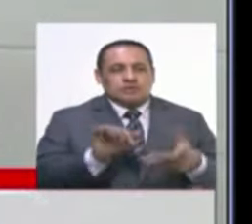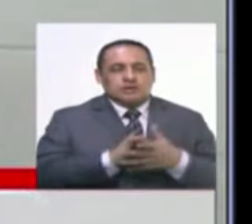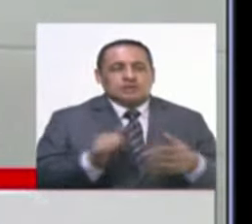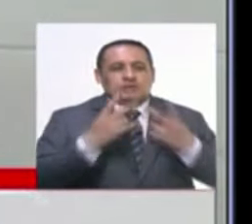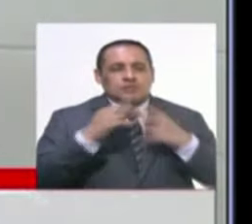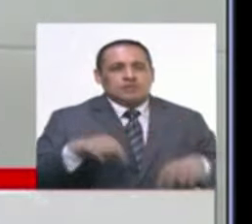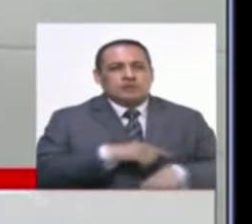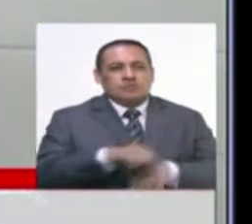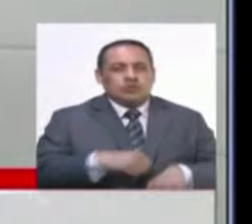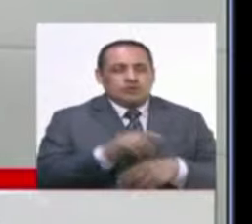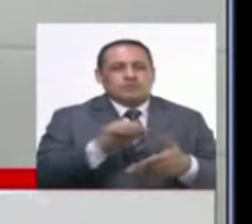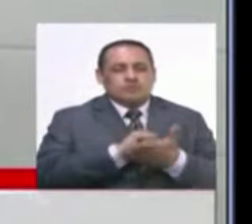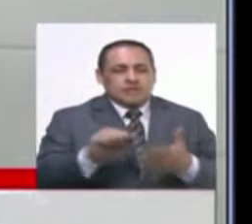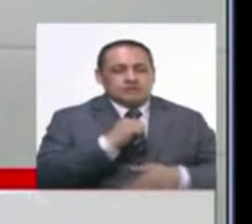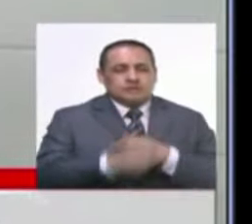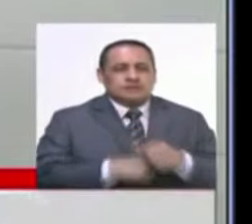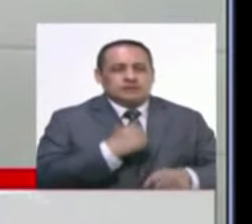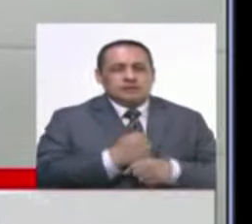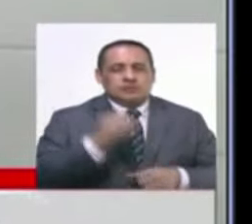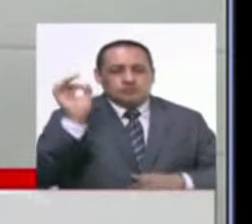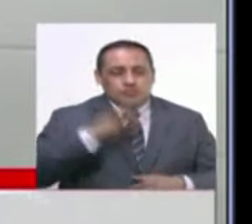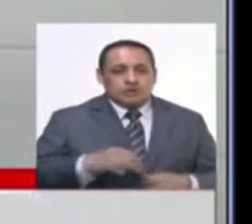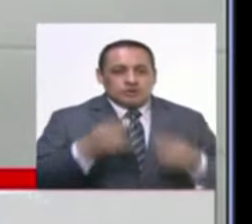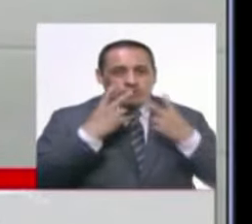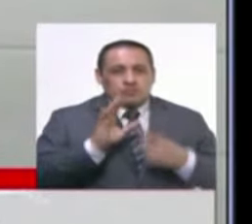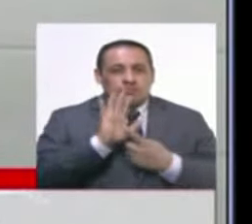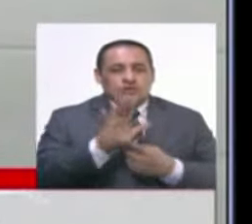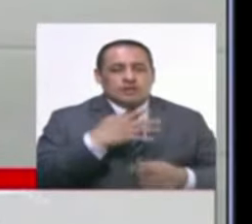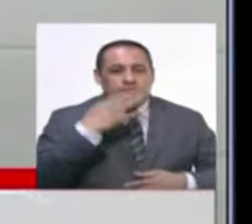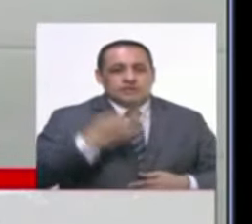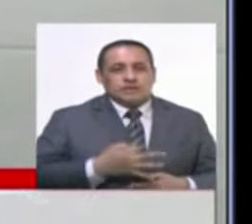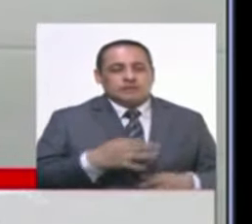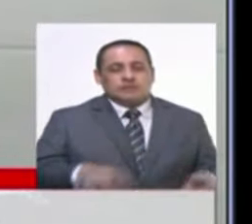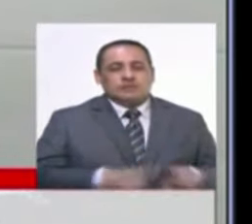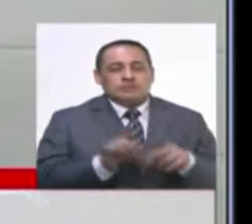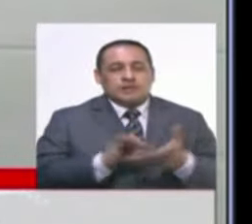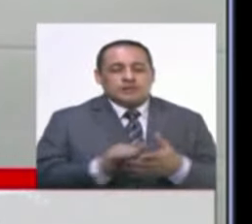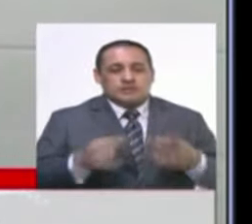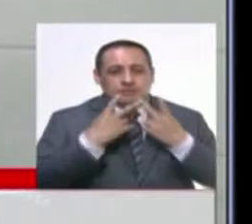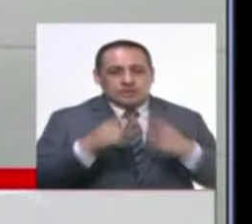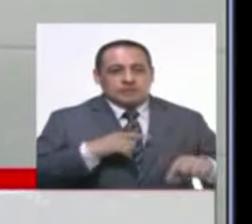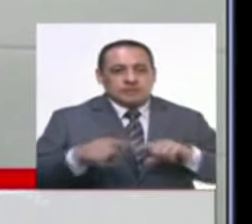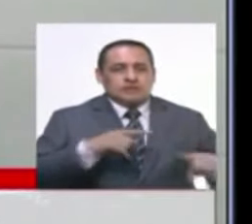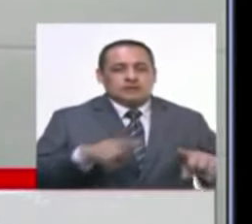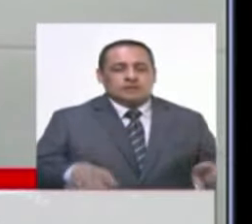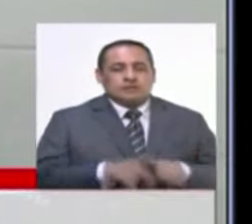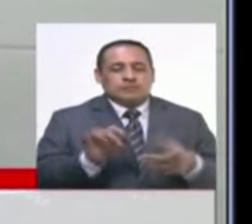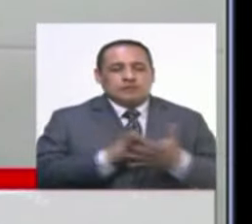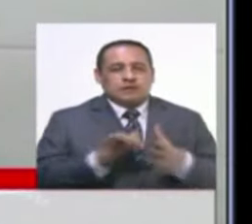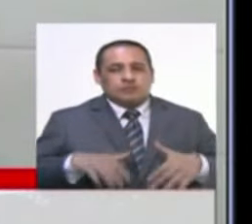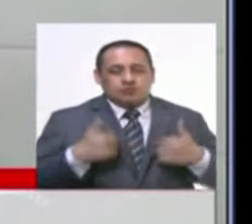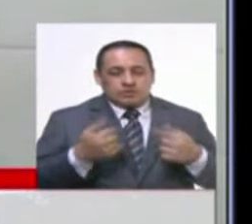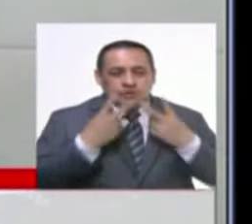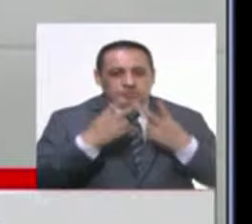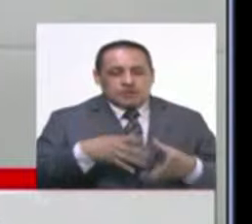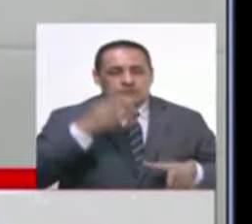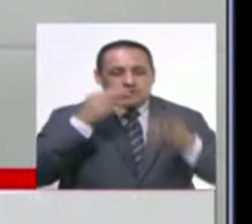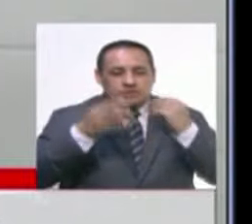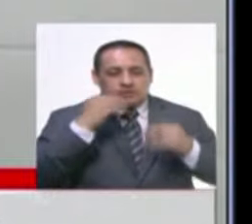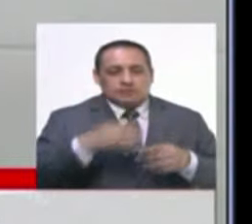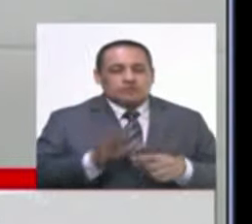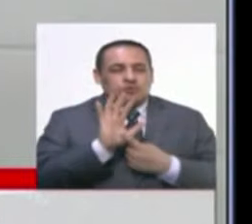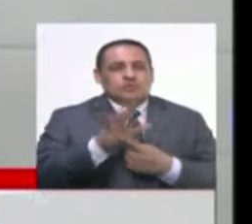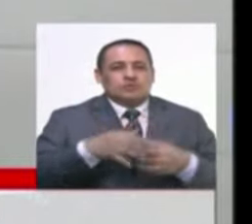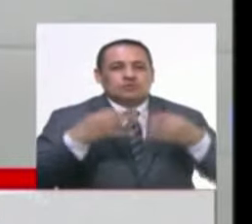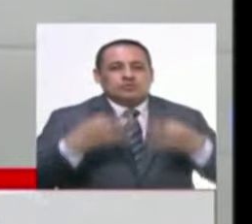que duran meses, años, y nunca se sabe la verdad. En mi caso he sido diligente en poder responderles, en poder hacer